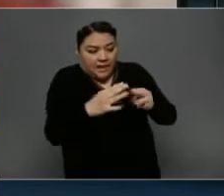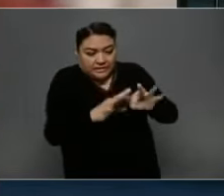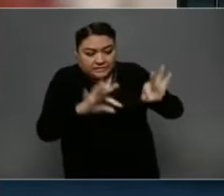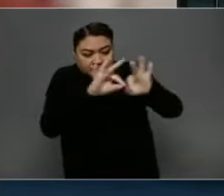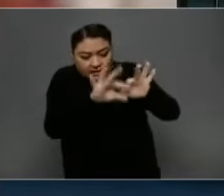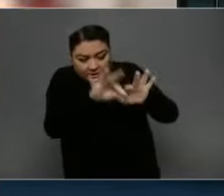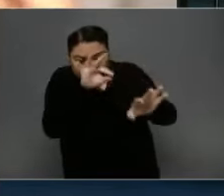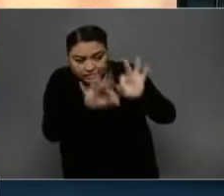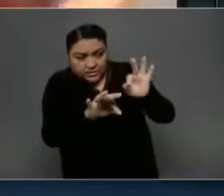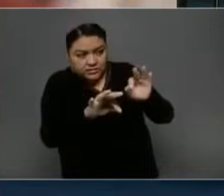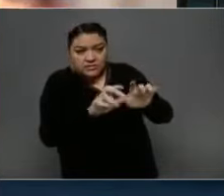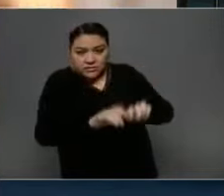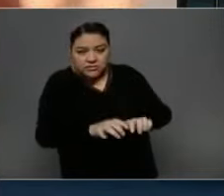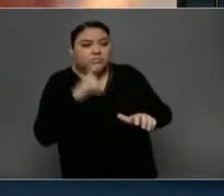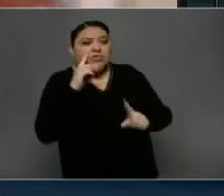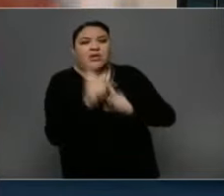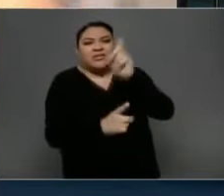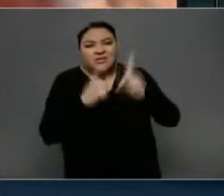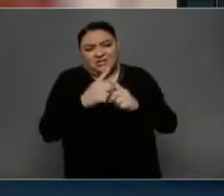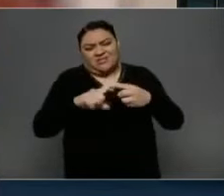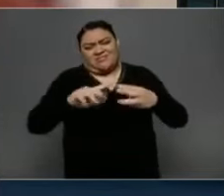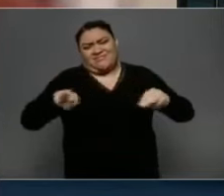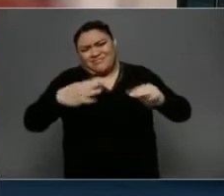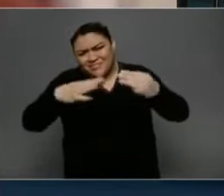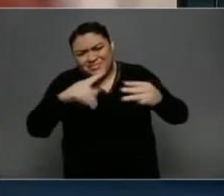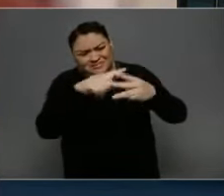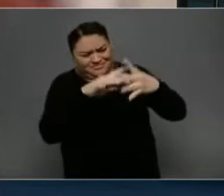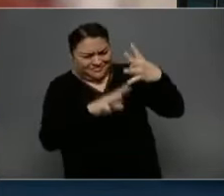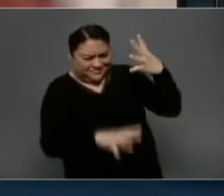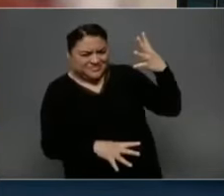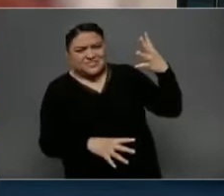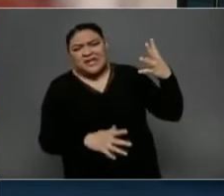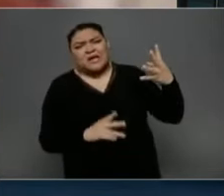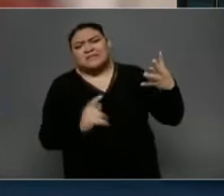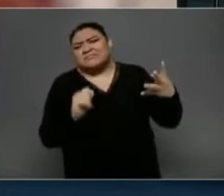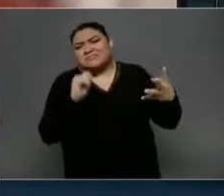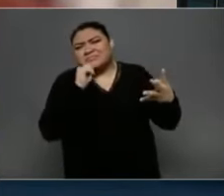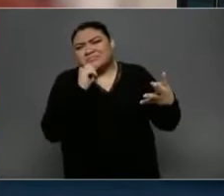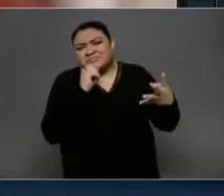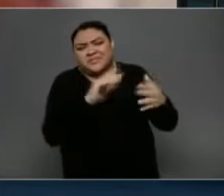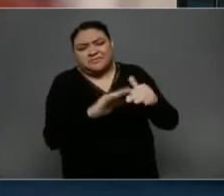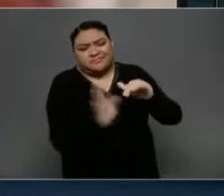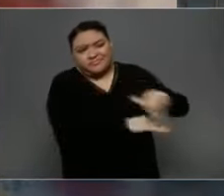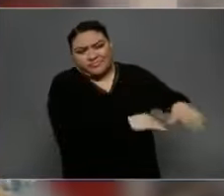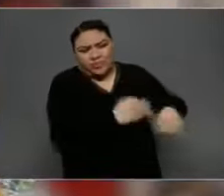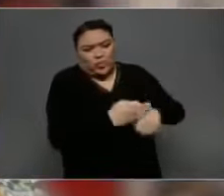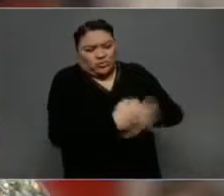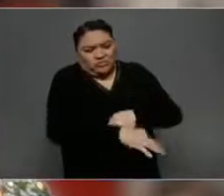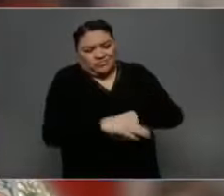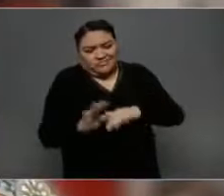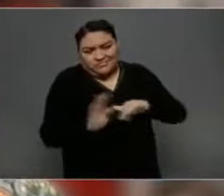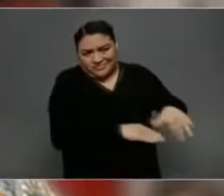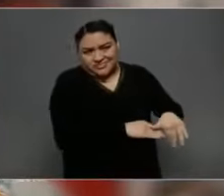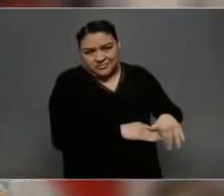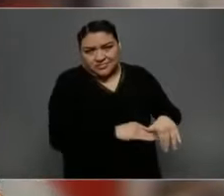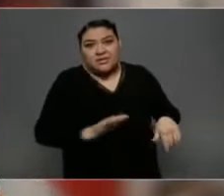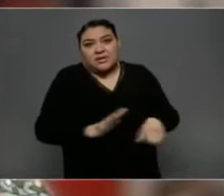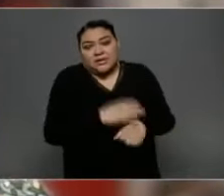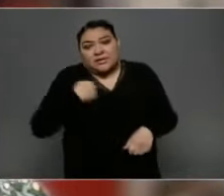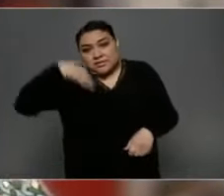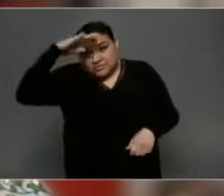o sea la educación física música etcétera etcétera podemos saltarnos las ahorita un poquito no